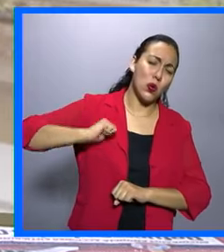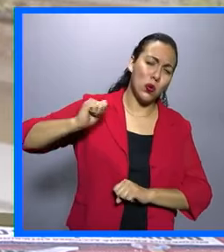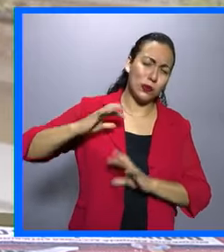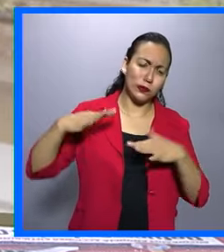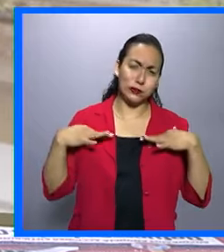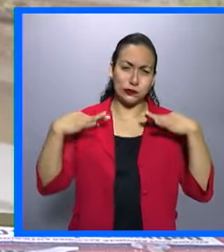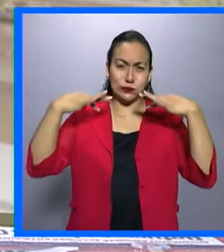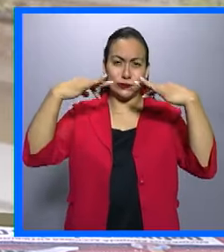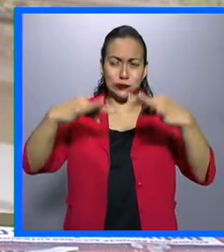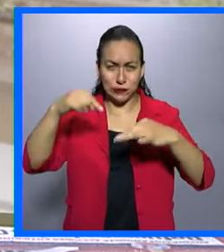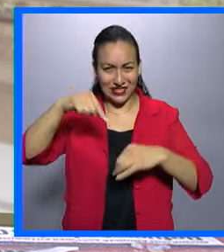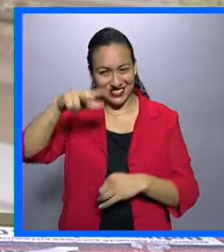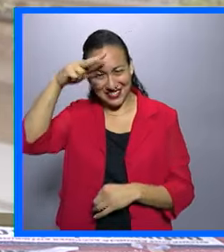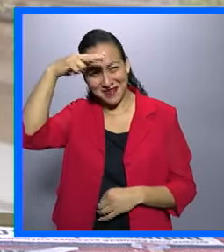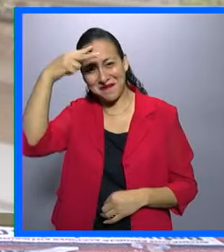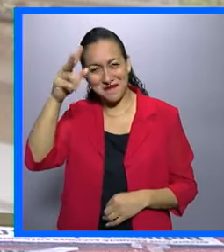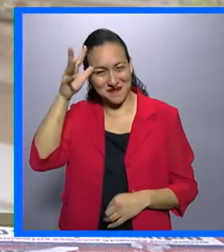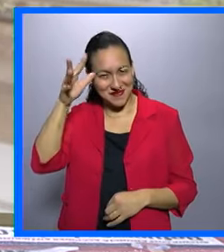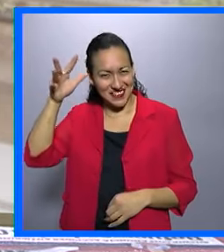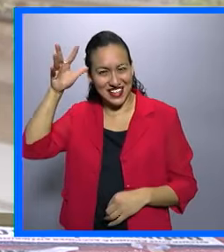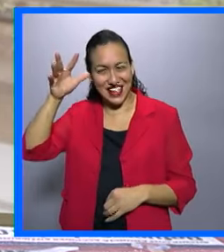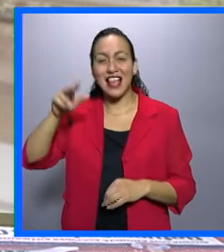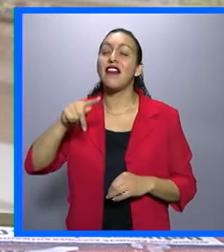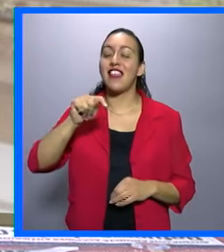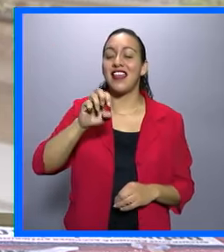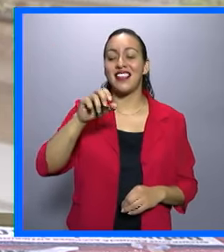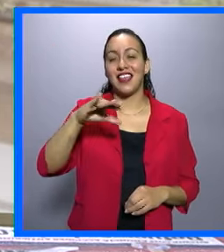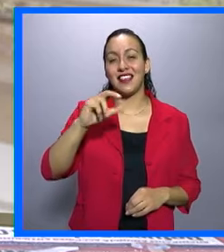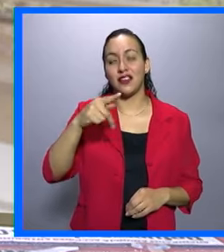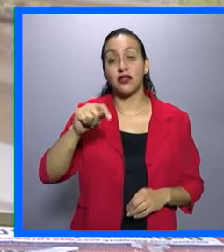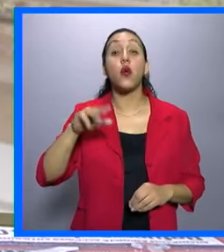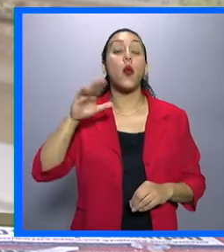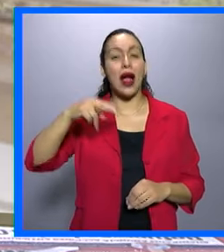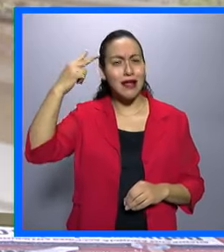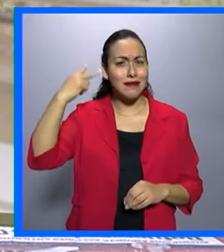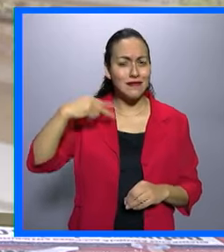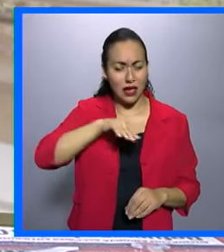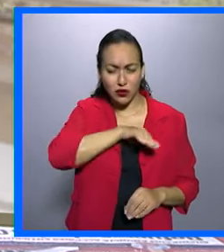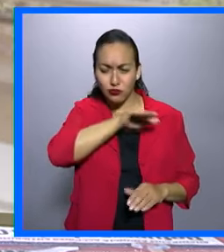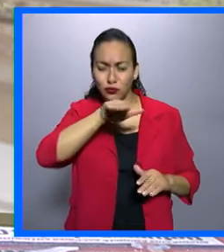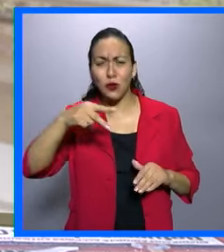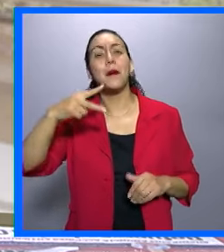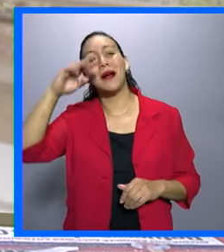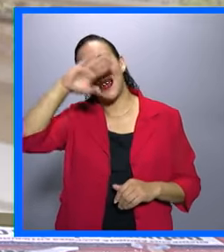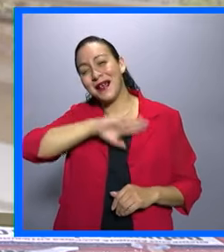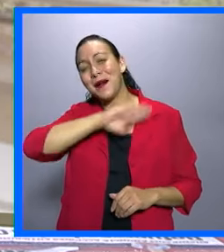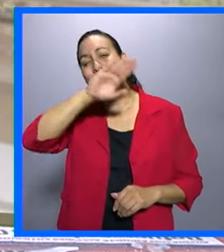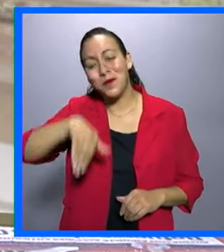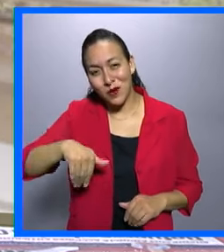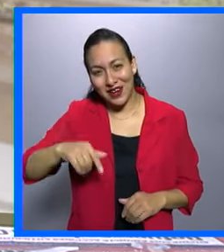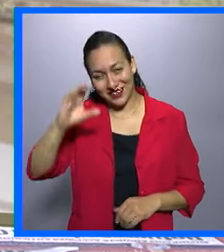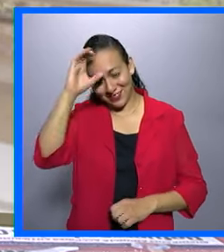en la cosmovisión mexica del peregrinaje desde Aztlán, muerte y continuidad cultural.